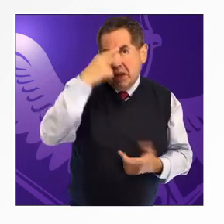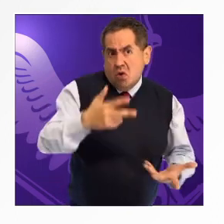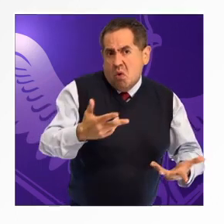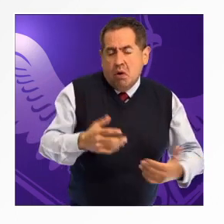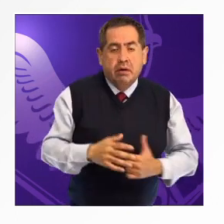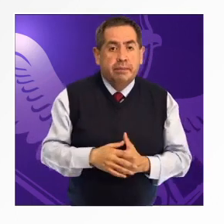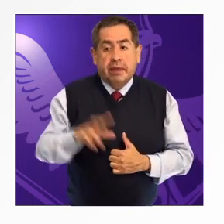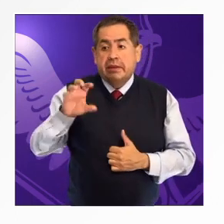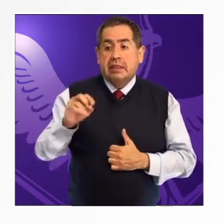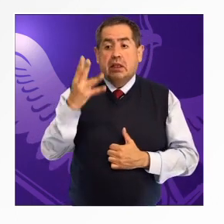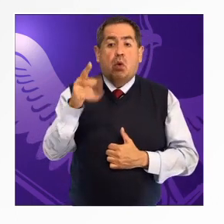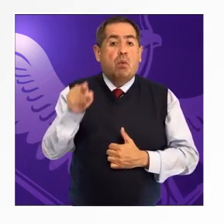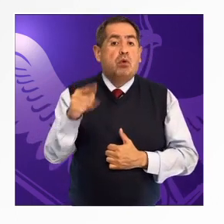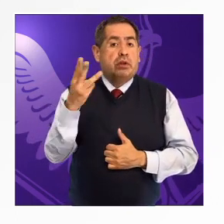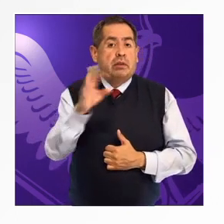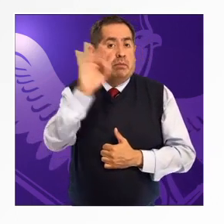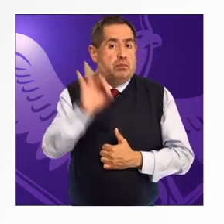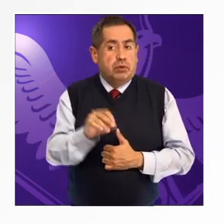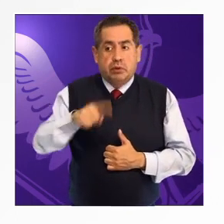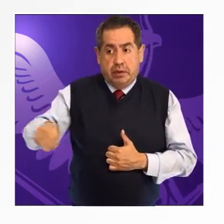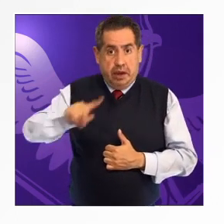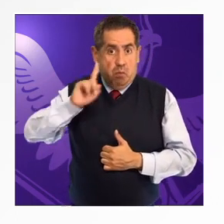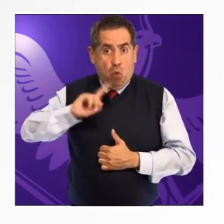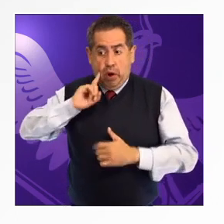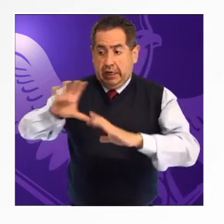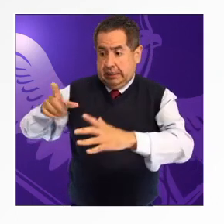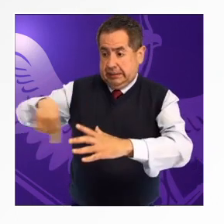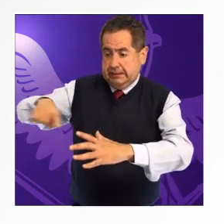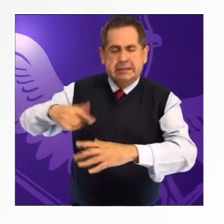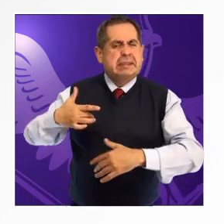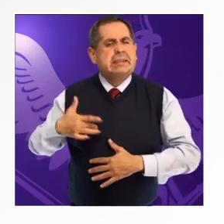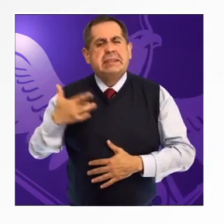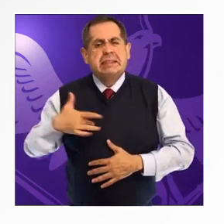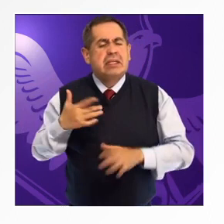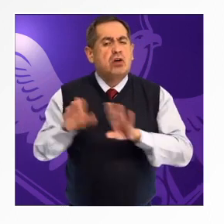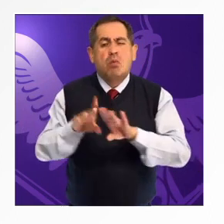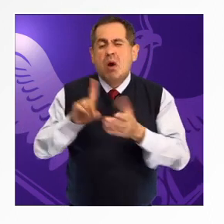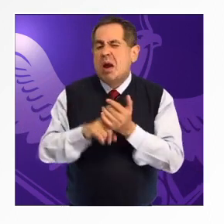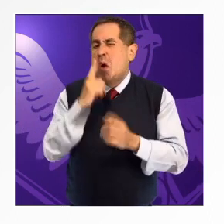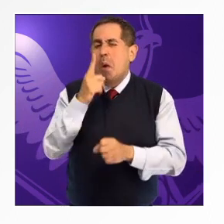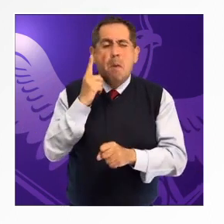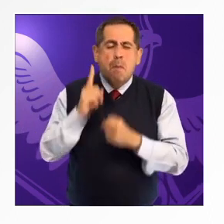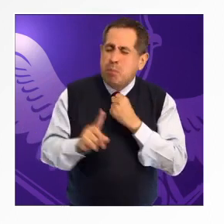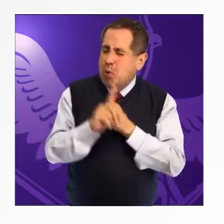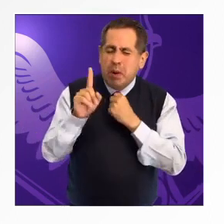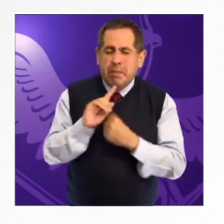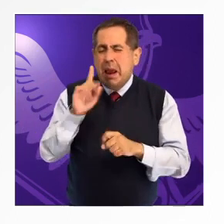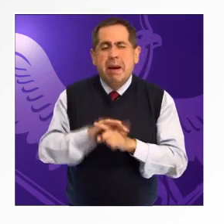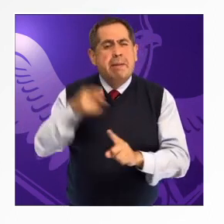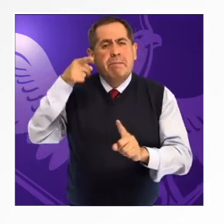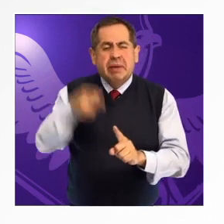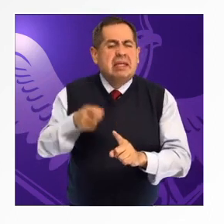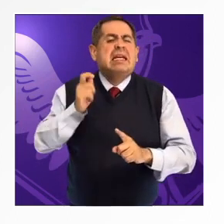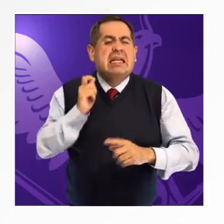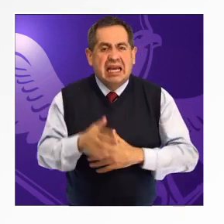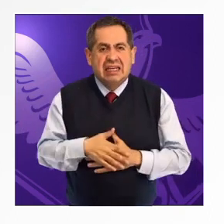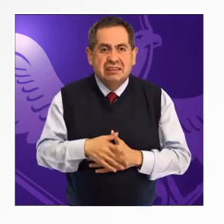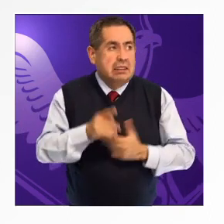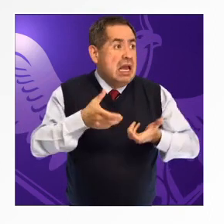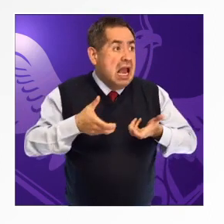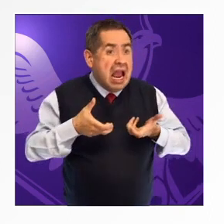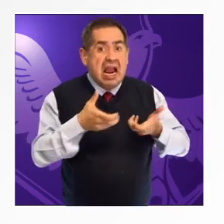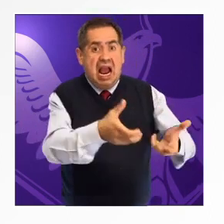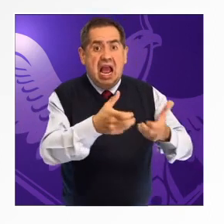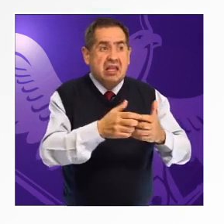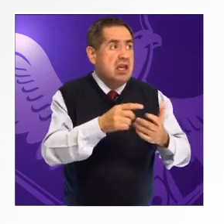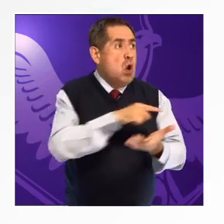El 34.3% de estas mujeres consideran que el principal problema para las personas con discapacidad son las